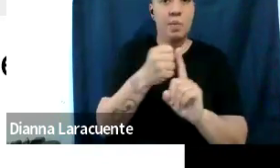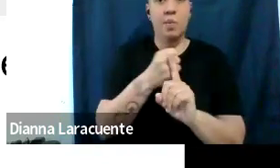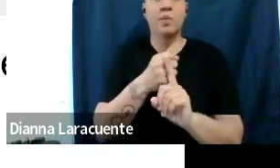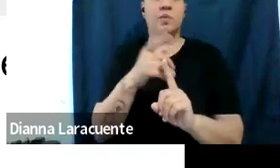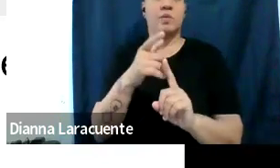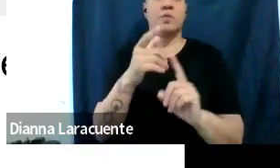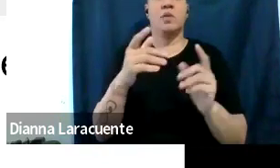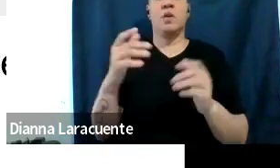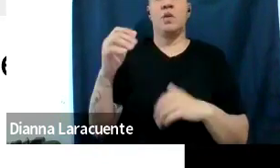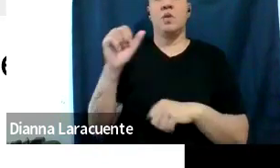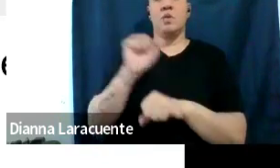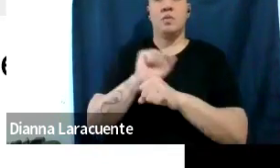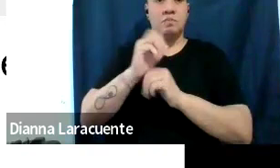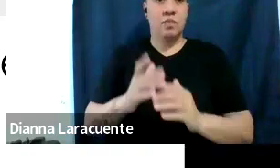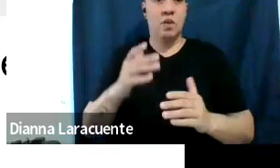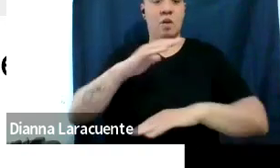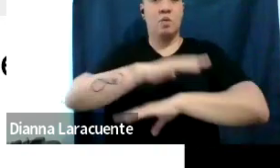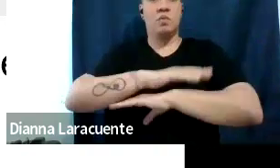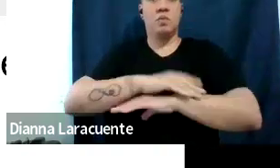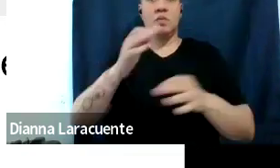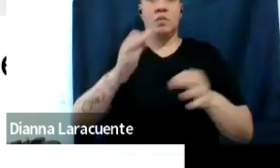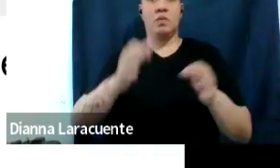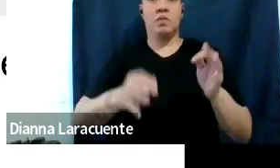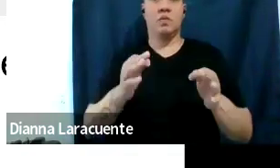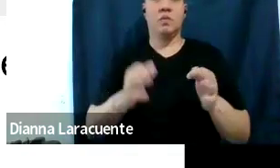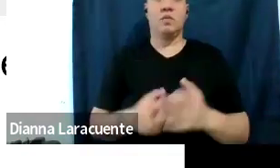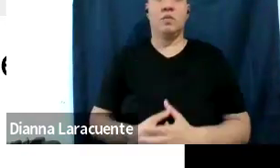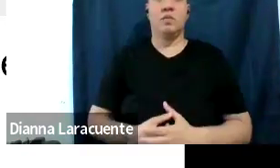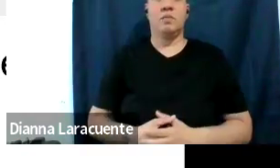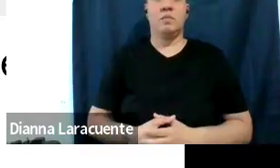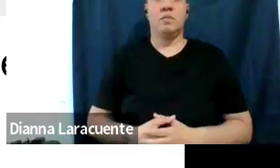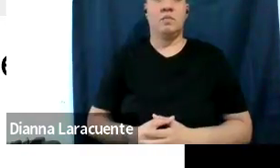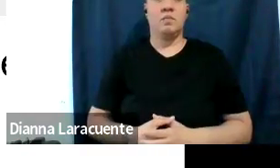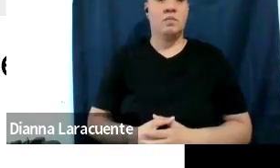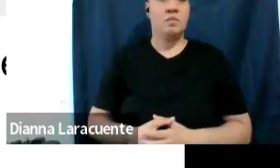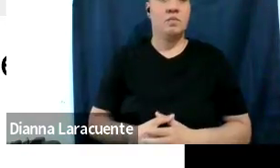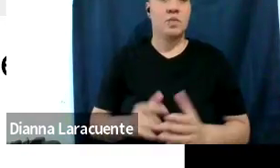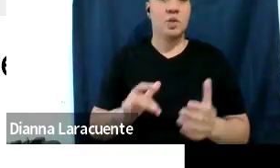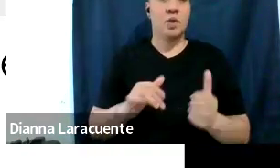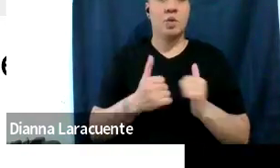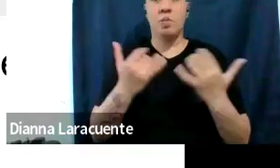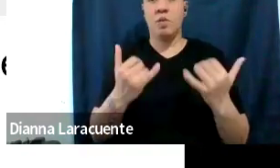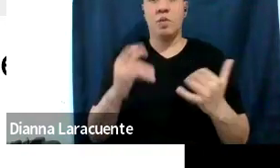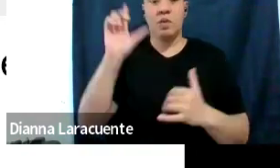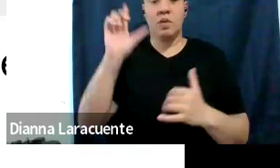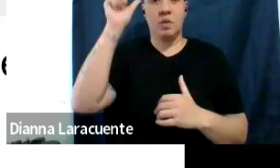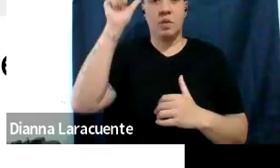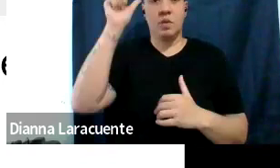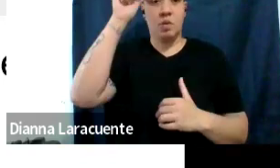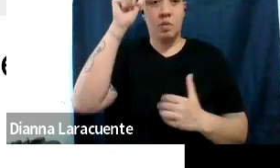civil en la conducta de los jueces. Bendito que venga ahora algunas veces. ¿Cómo interviene ahora el gobernador ordenando